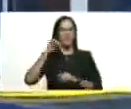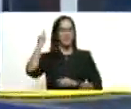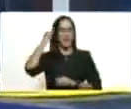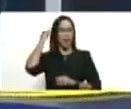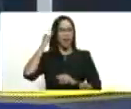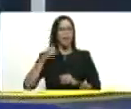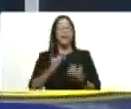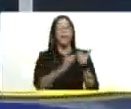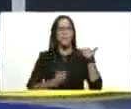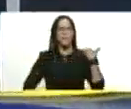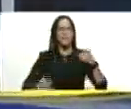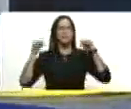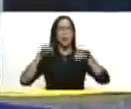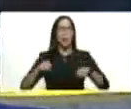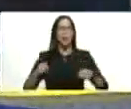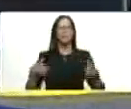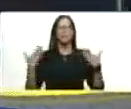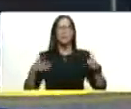Presidente, hoy